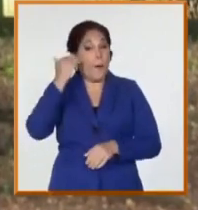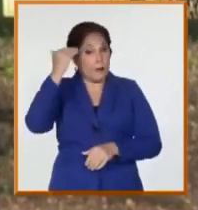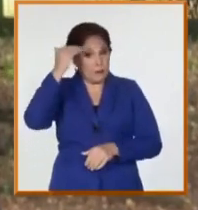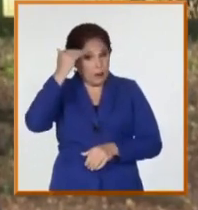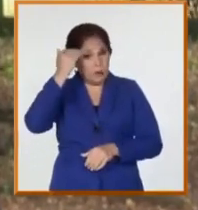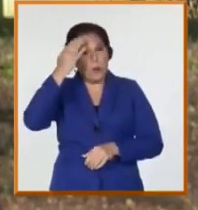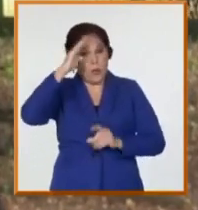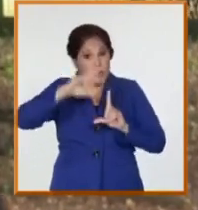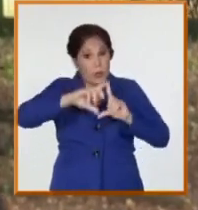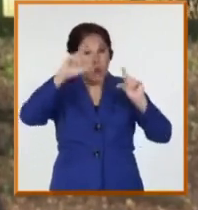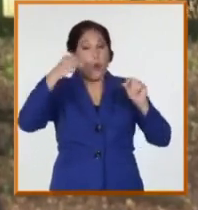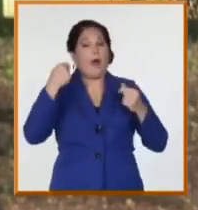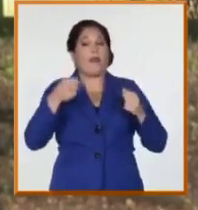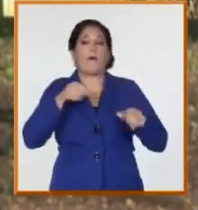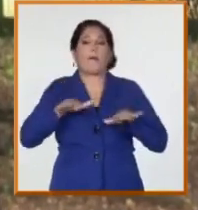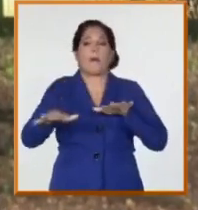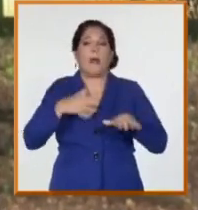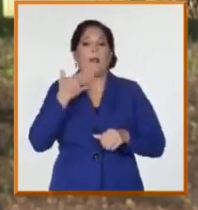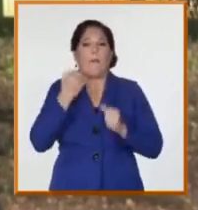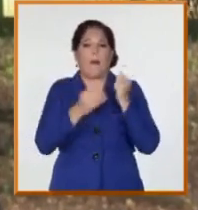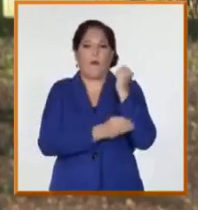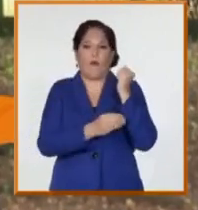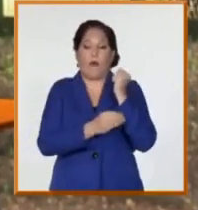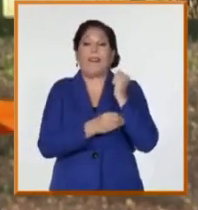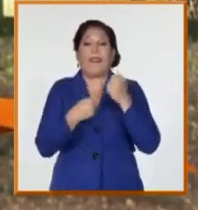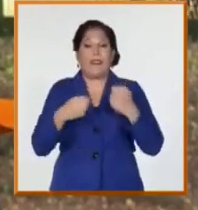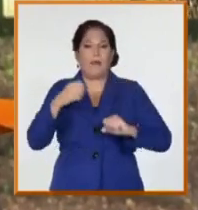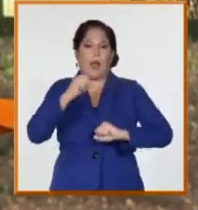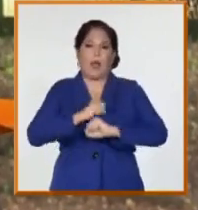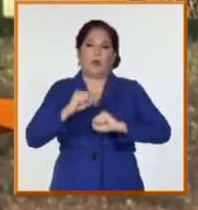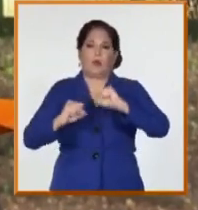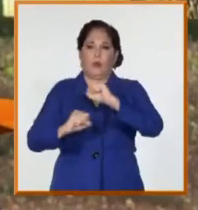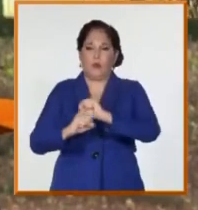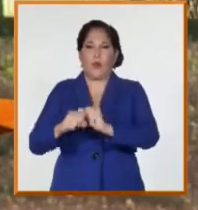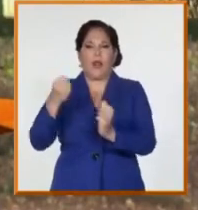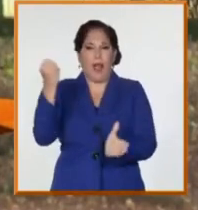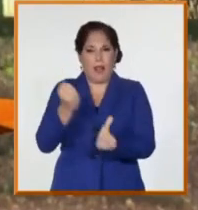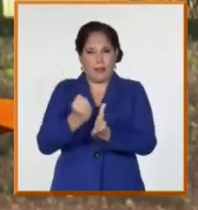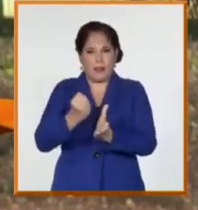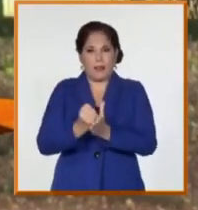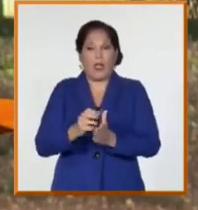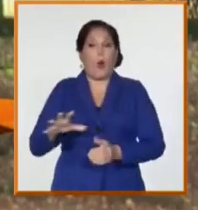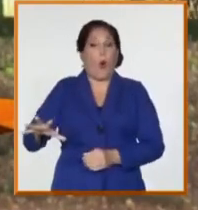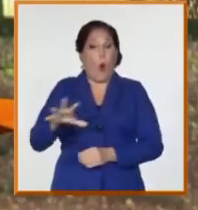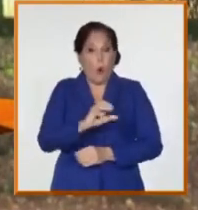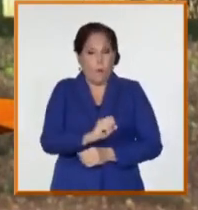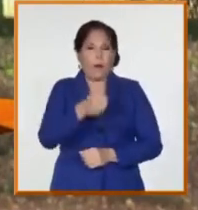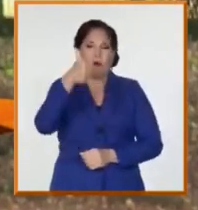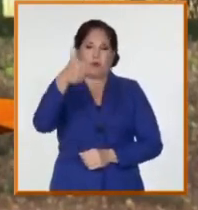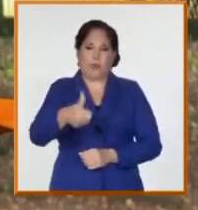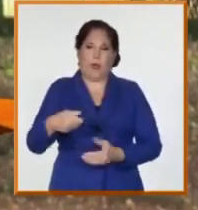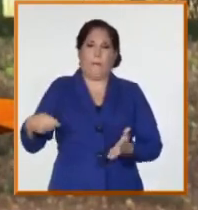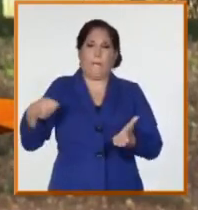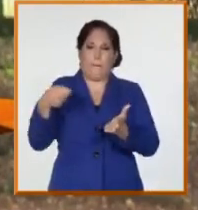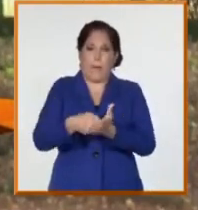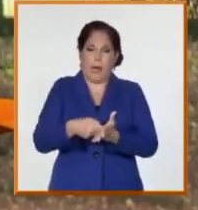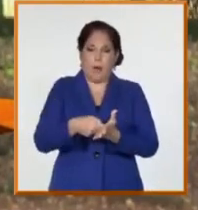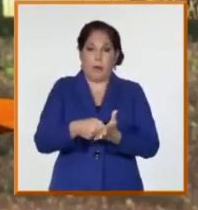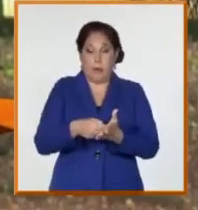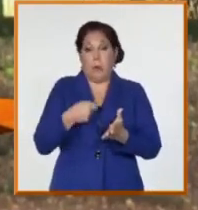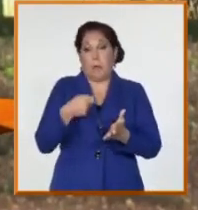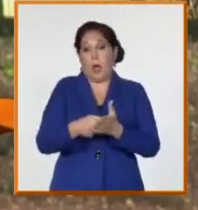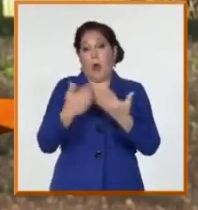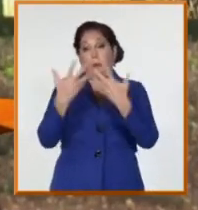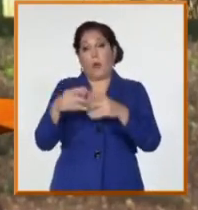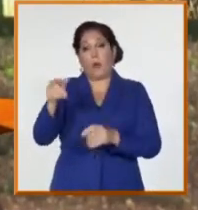como tal debe seguir preparando las infraestructuras que garanticen que el ciclo totalmente se cierre porque le pagamos a los